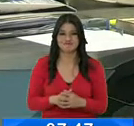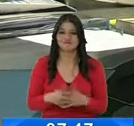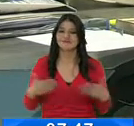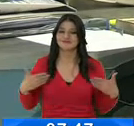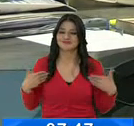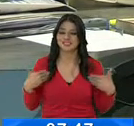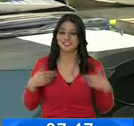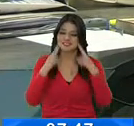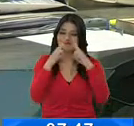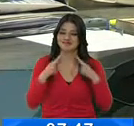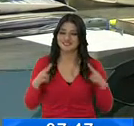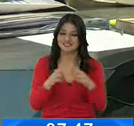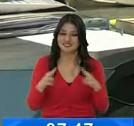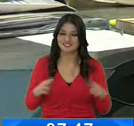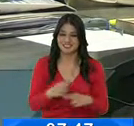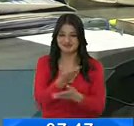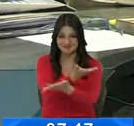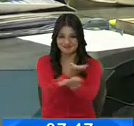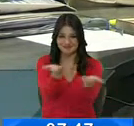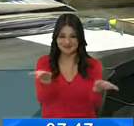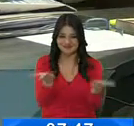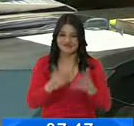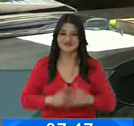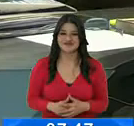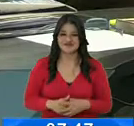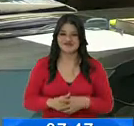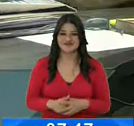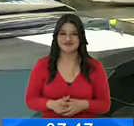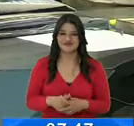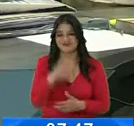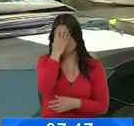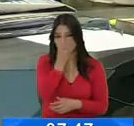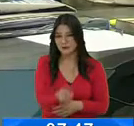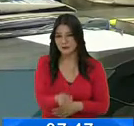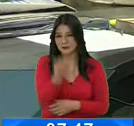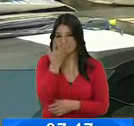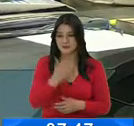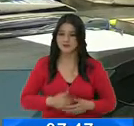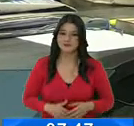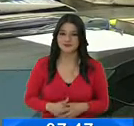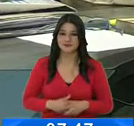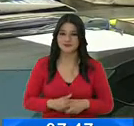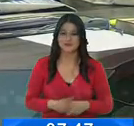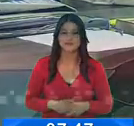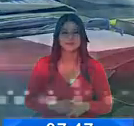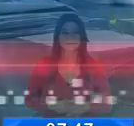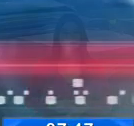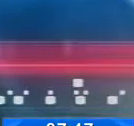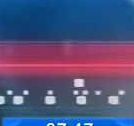feliz navidad para todos los televidentes muy buen día un feliz martes